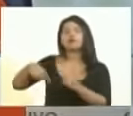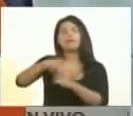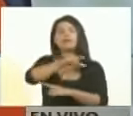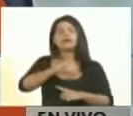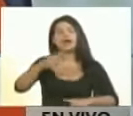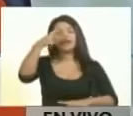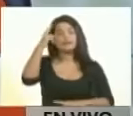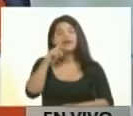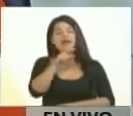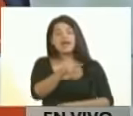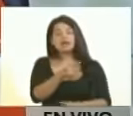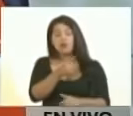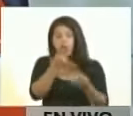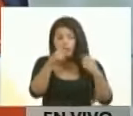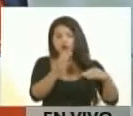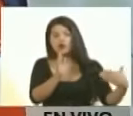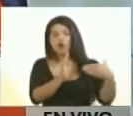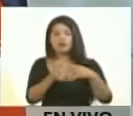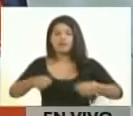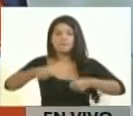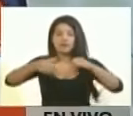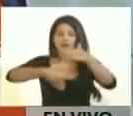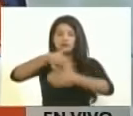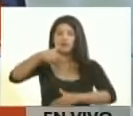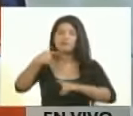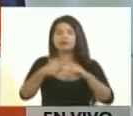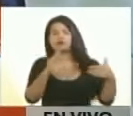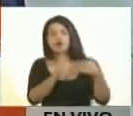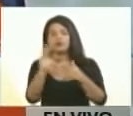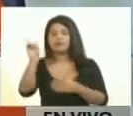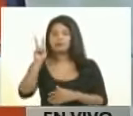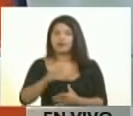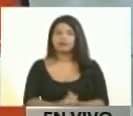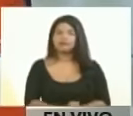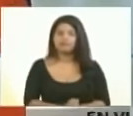que se han confabulado contra el Mercosur y contra Venezuela.